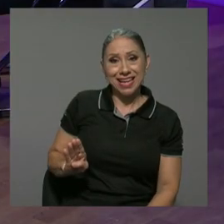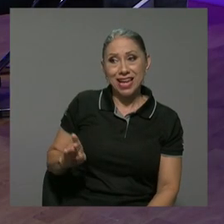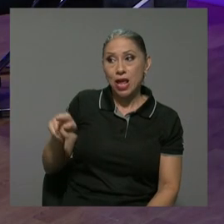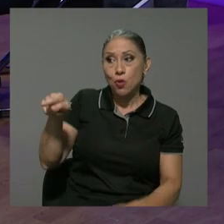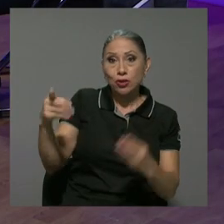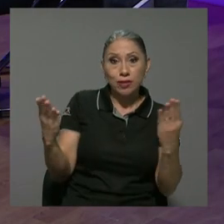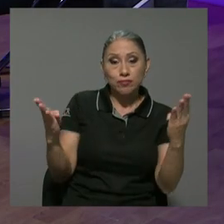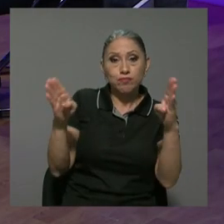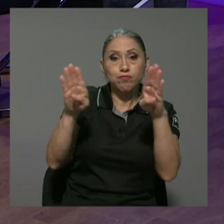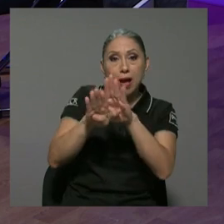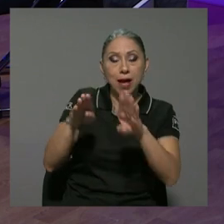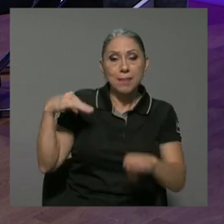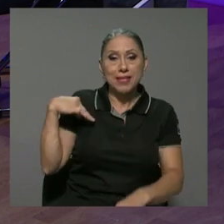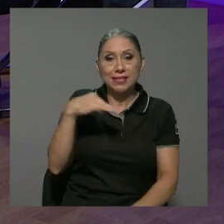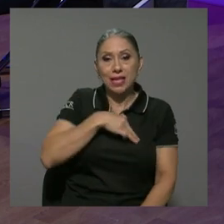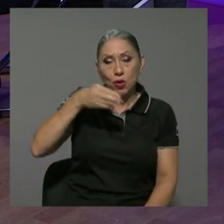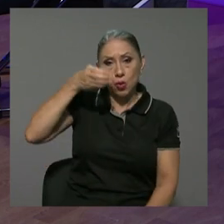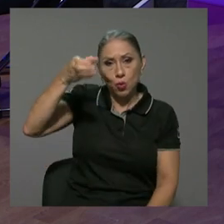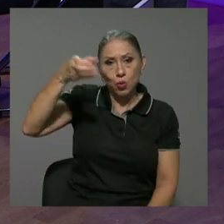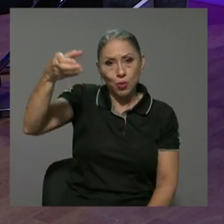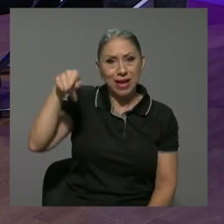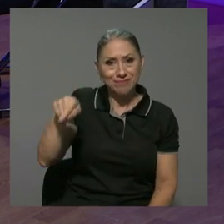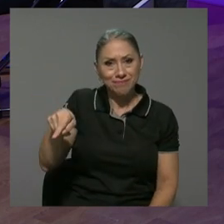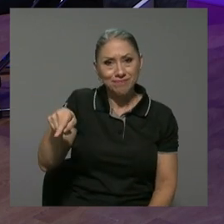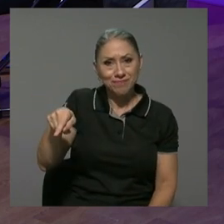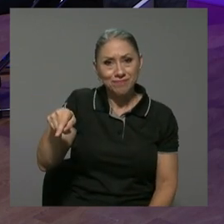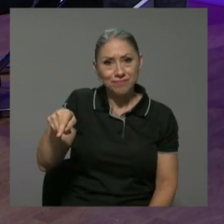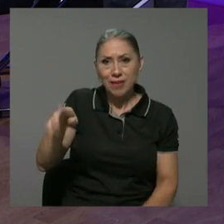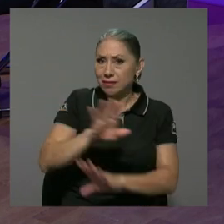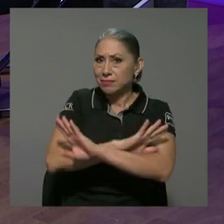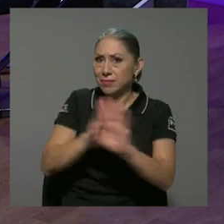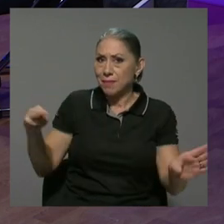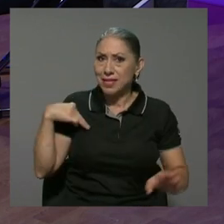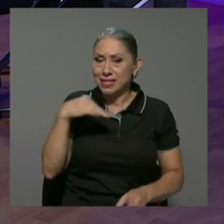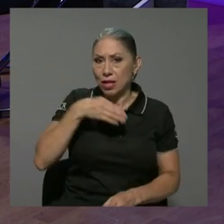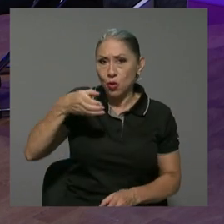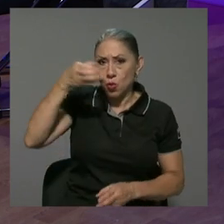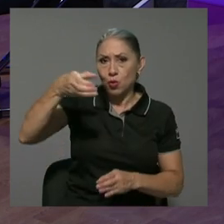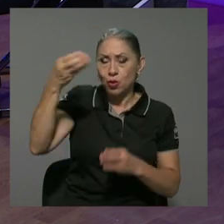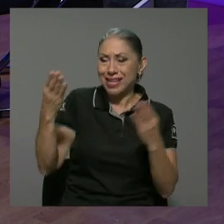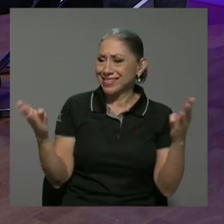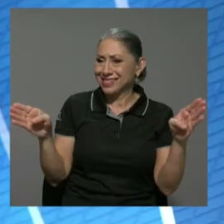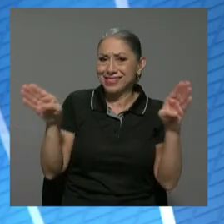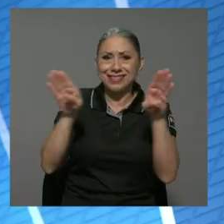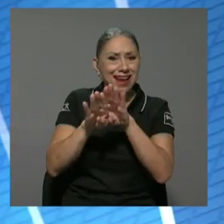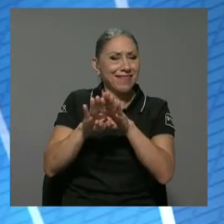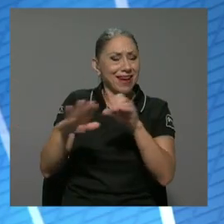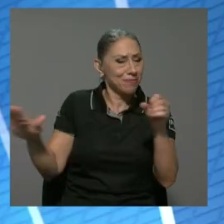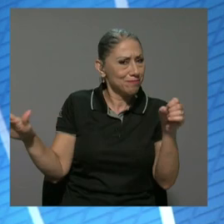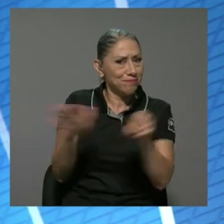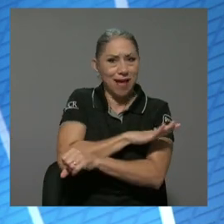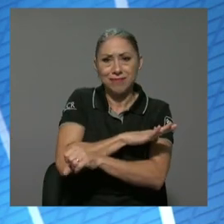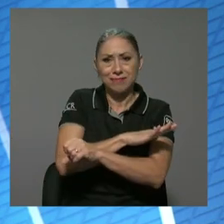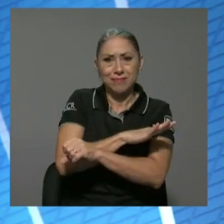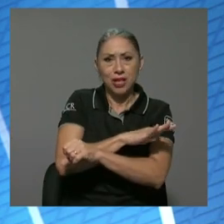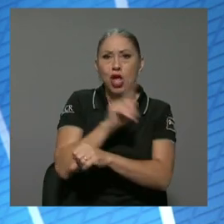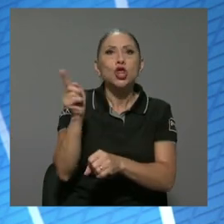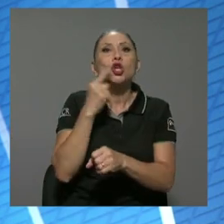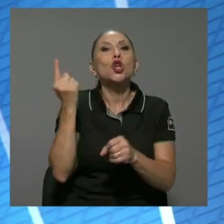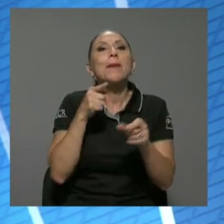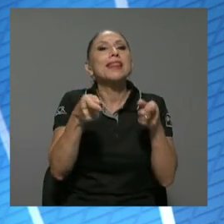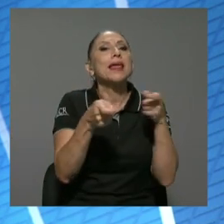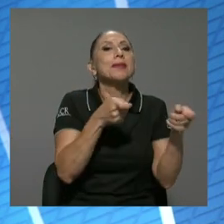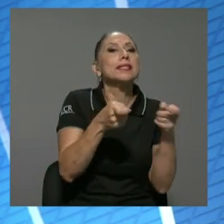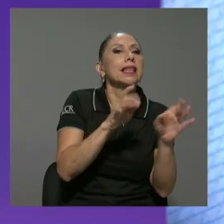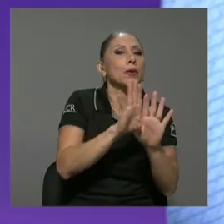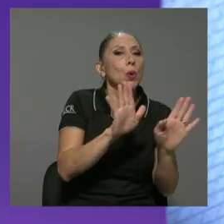Ministerio de Cultura, que fue un cierre absoluto, y no solo técnico, sino absoluto. O sea, se le pusieron candados